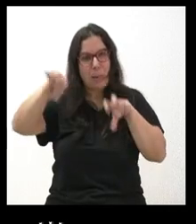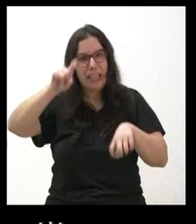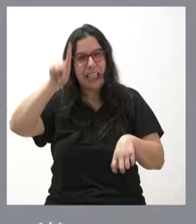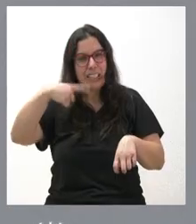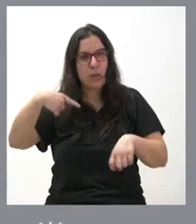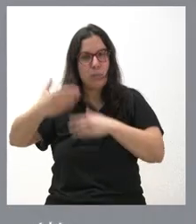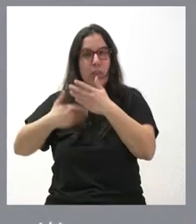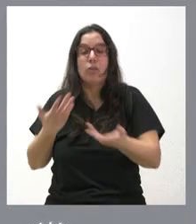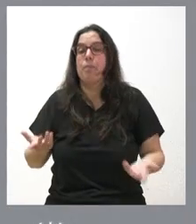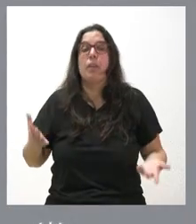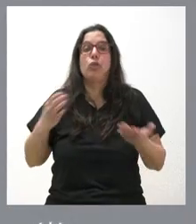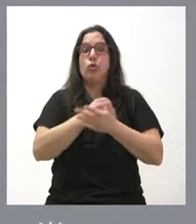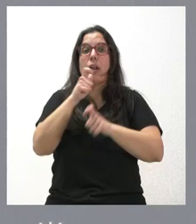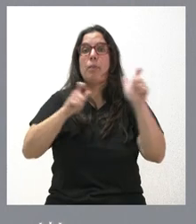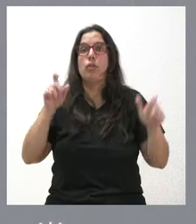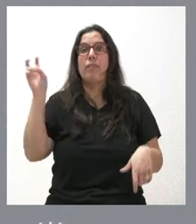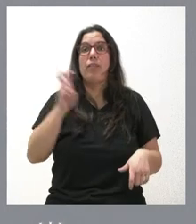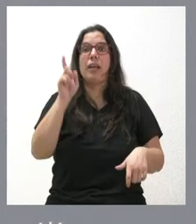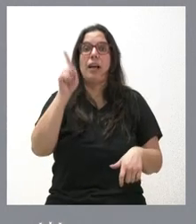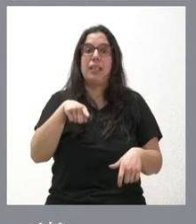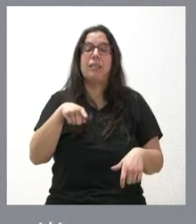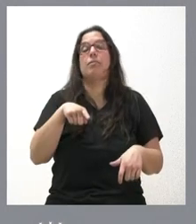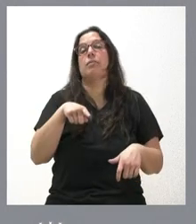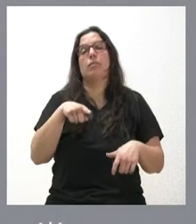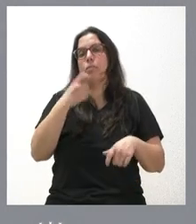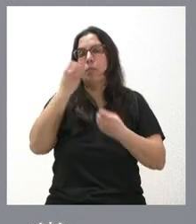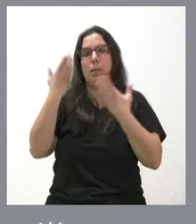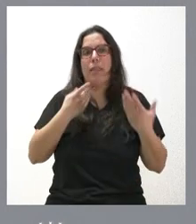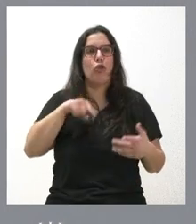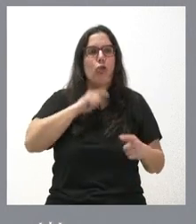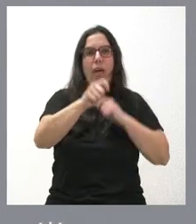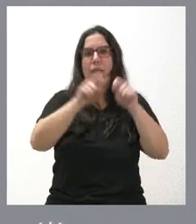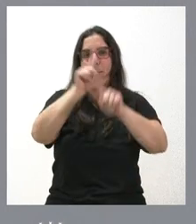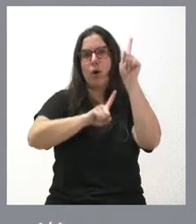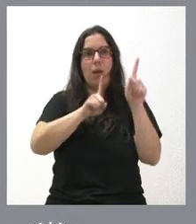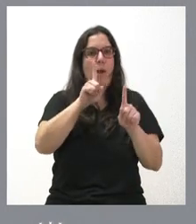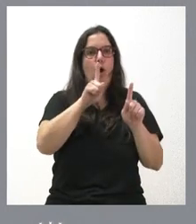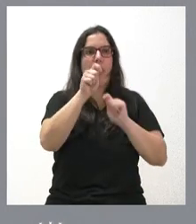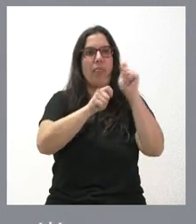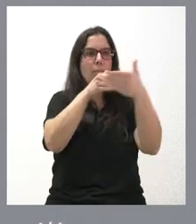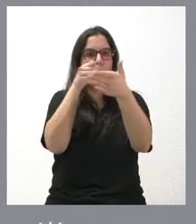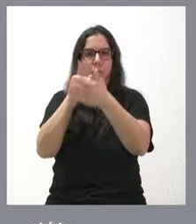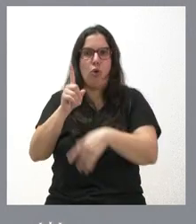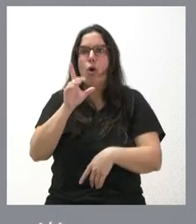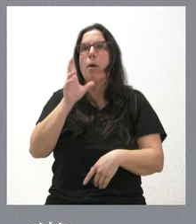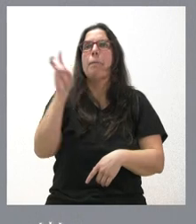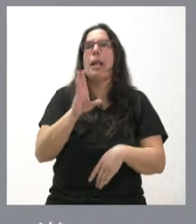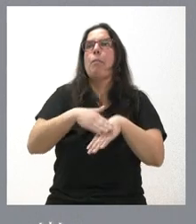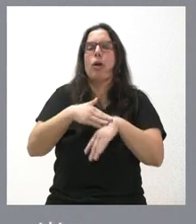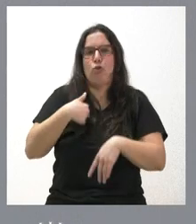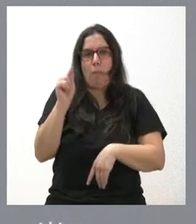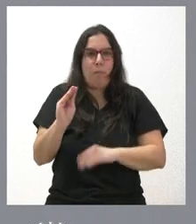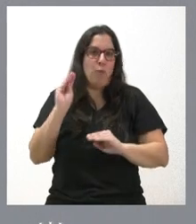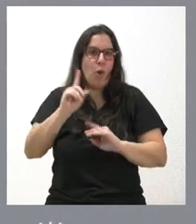todo el mundo que invierte en Castillo es bienvenido y nosotros lo que no vamos a hacer es ponerles pegas y preguntarles Cuál es el motivo por el que viene a invertir en Castilla y león